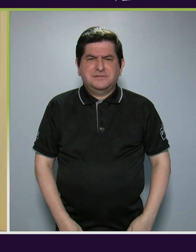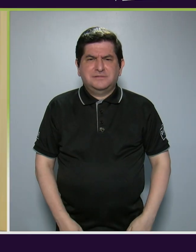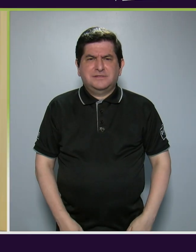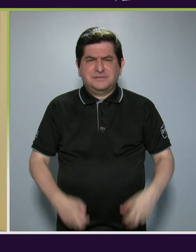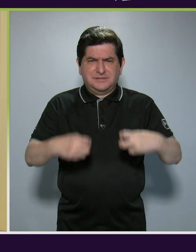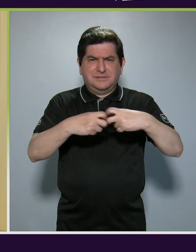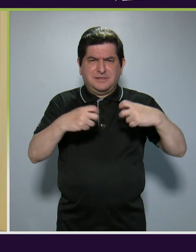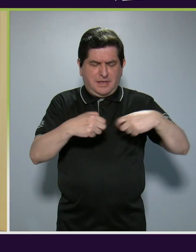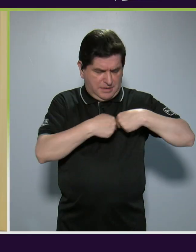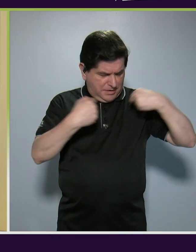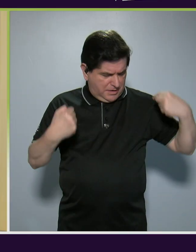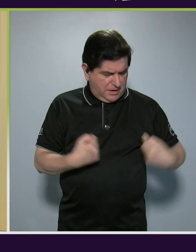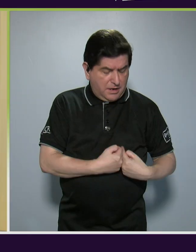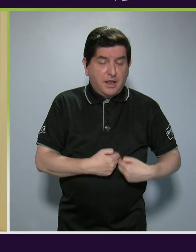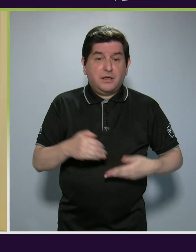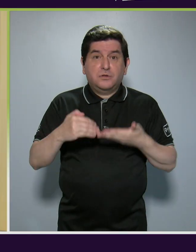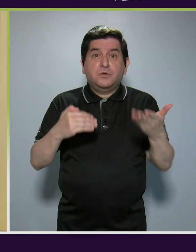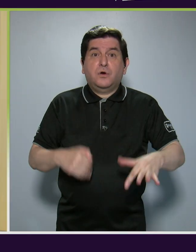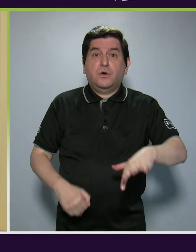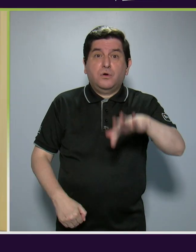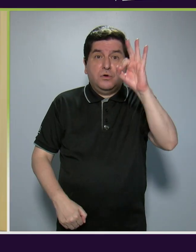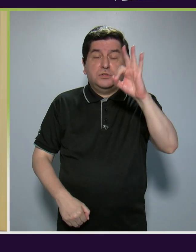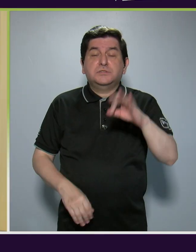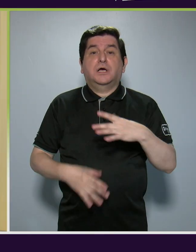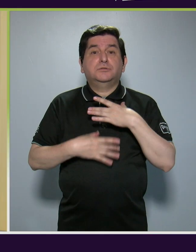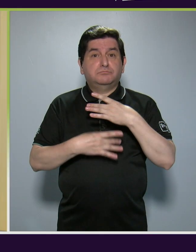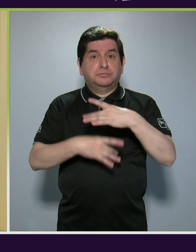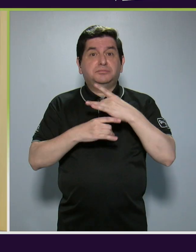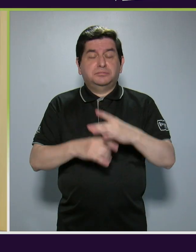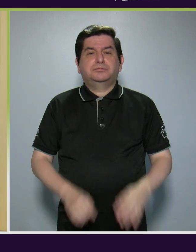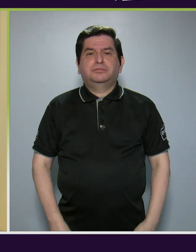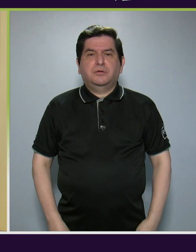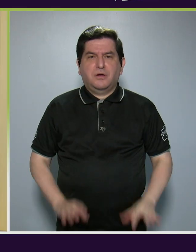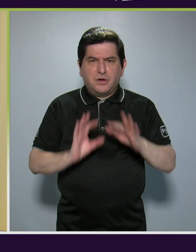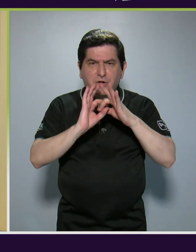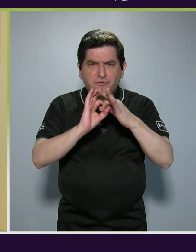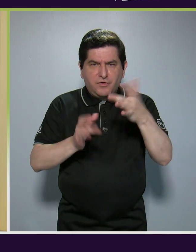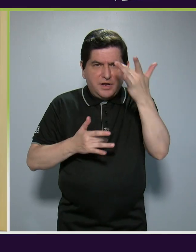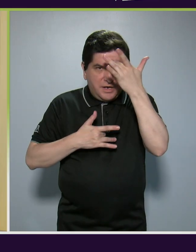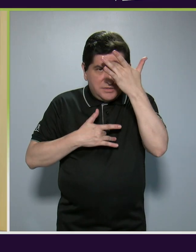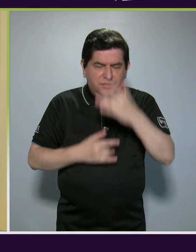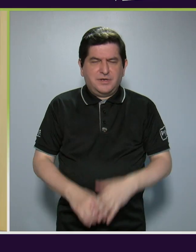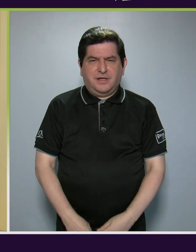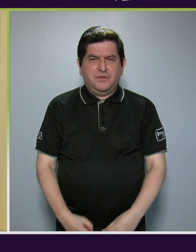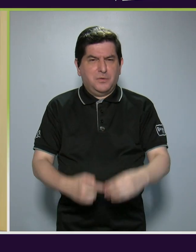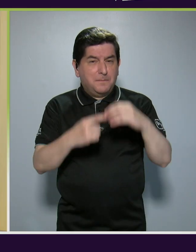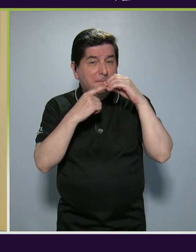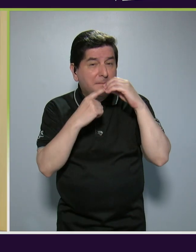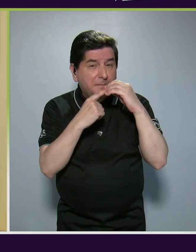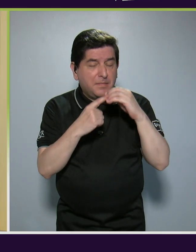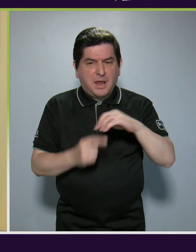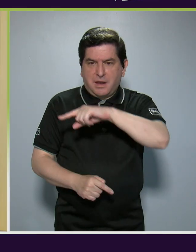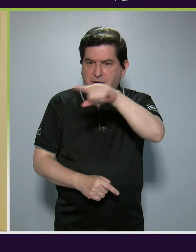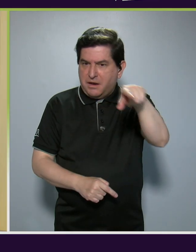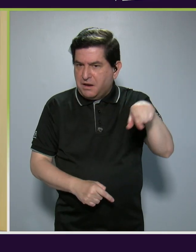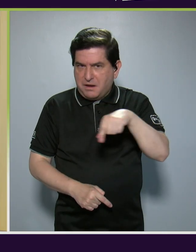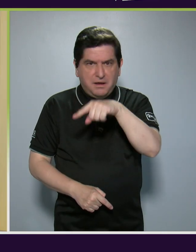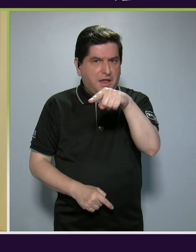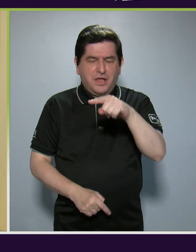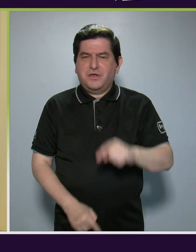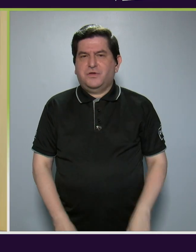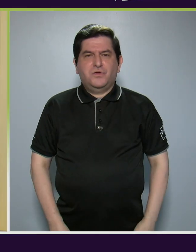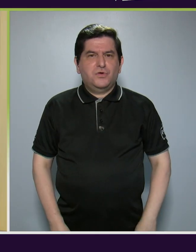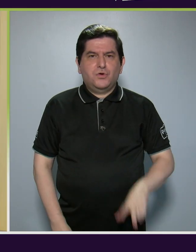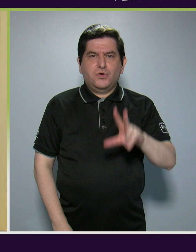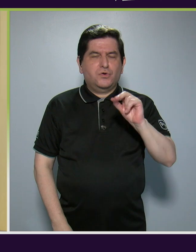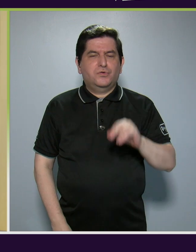encontraron cosas sumamente interesantes en función de los niveles de padecimiento. Uno de los principales es que ninguno de ellos en promedio toma